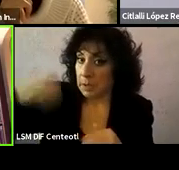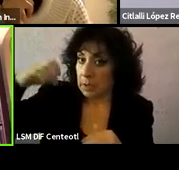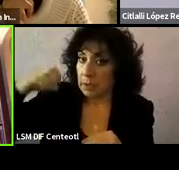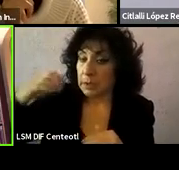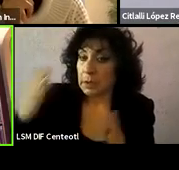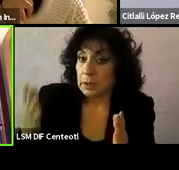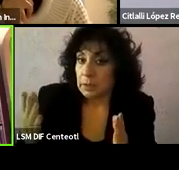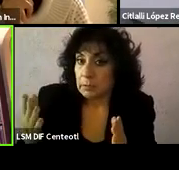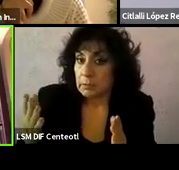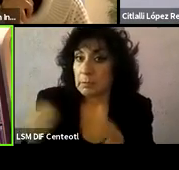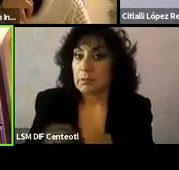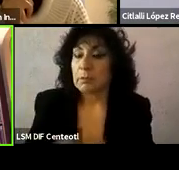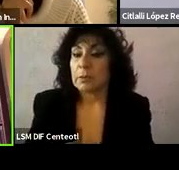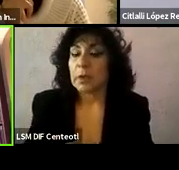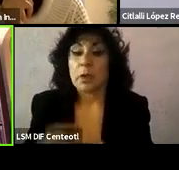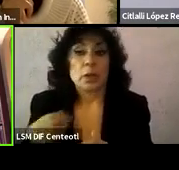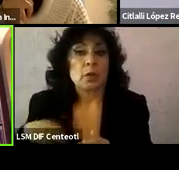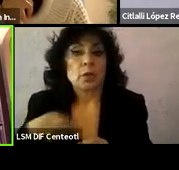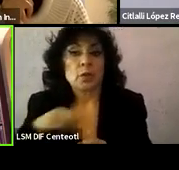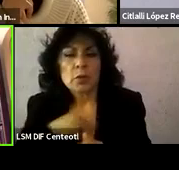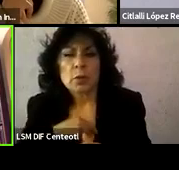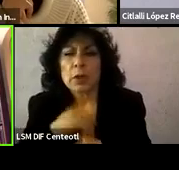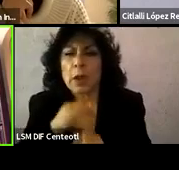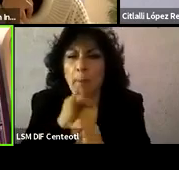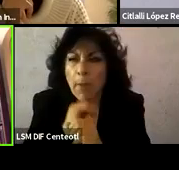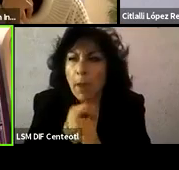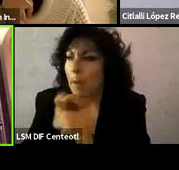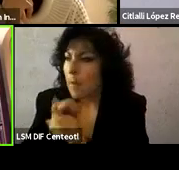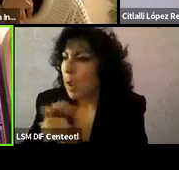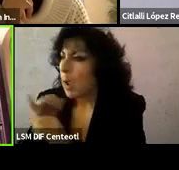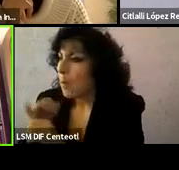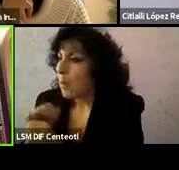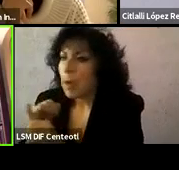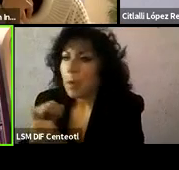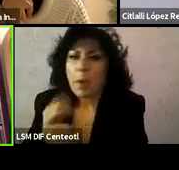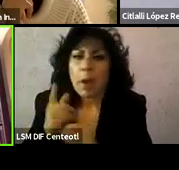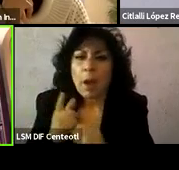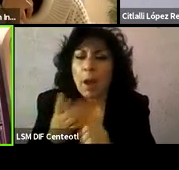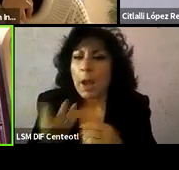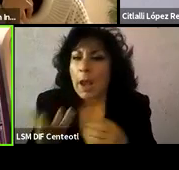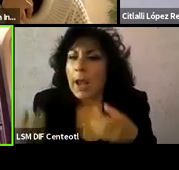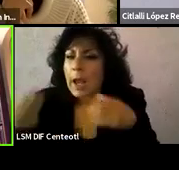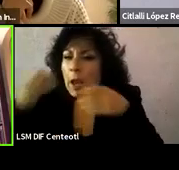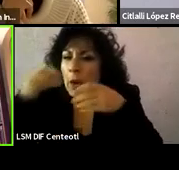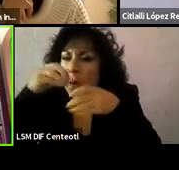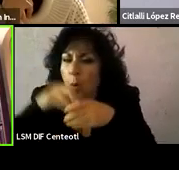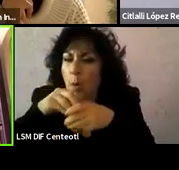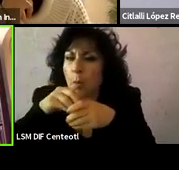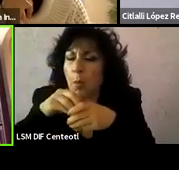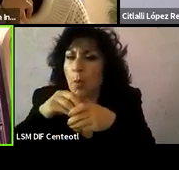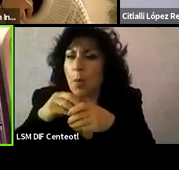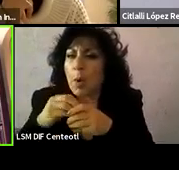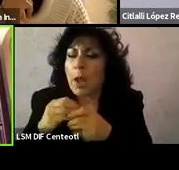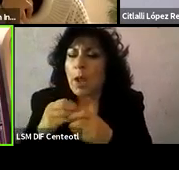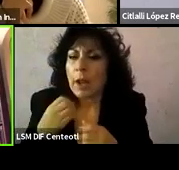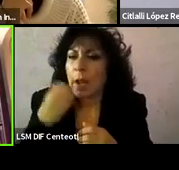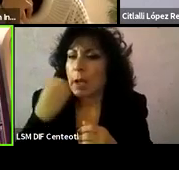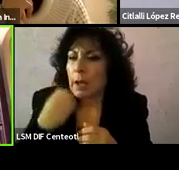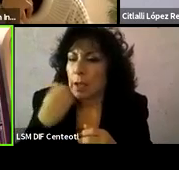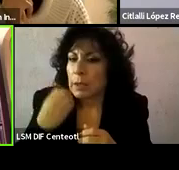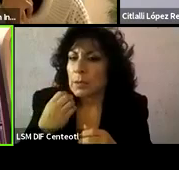nosotros empezamos a explorar cómo incorporar la justicia restaurativa y creo que nos da el sentido de